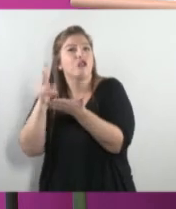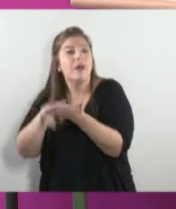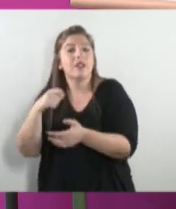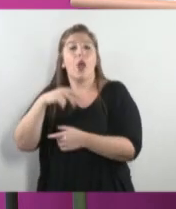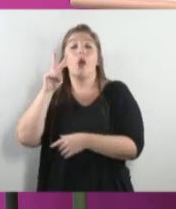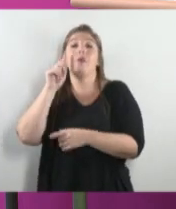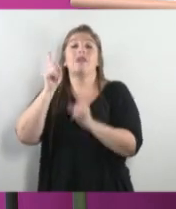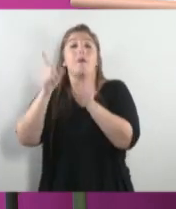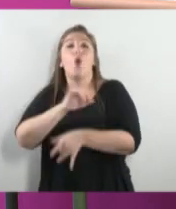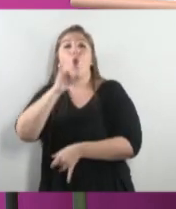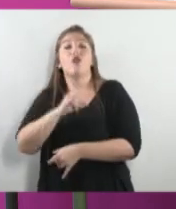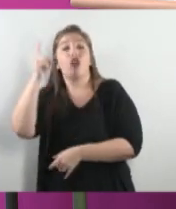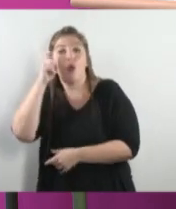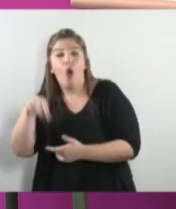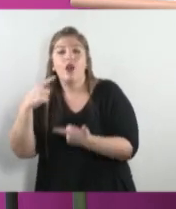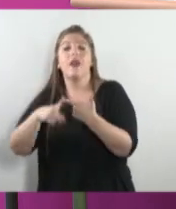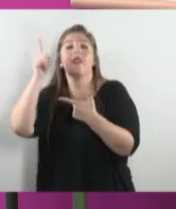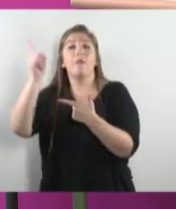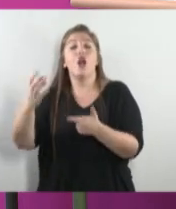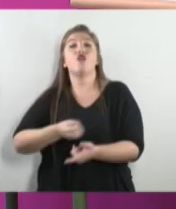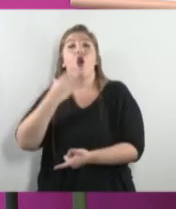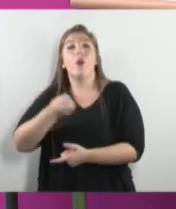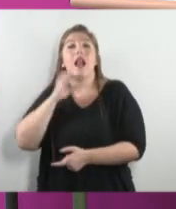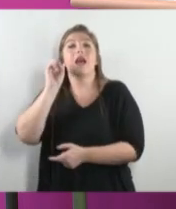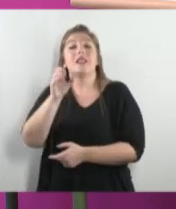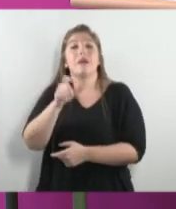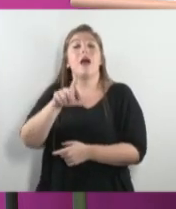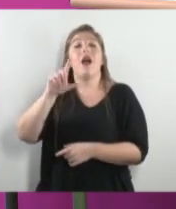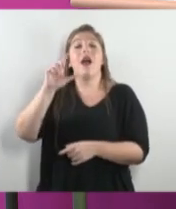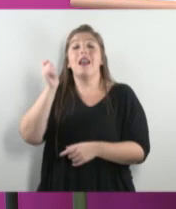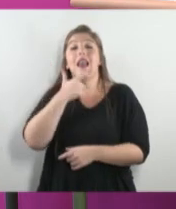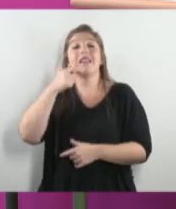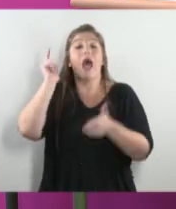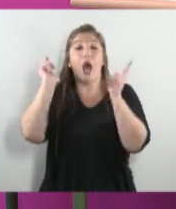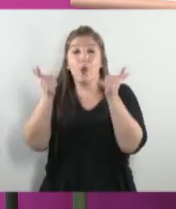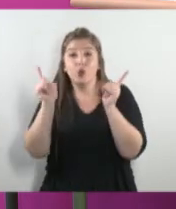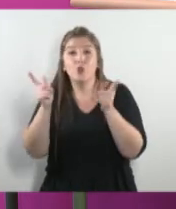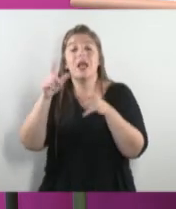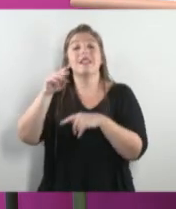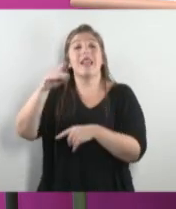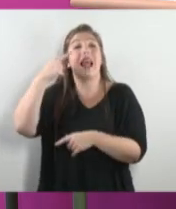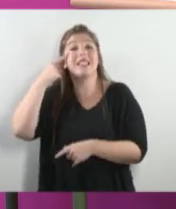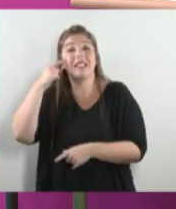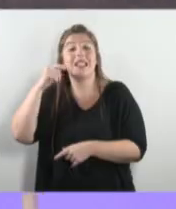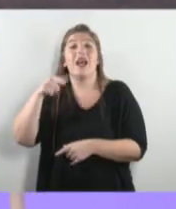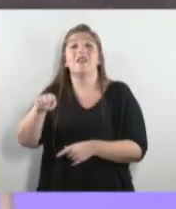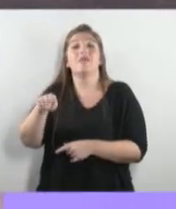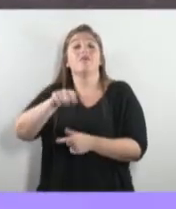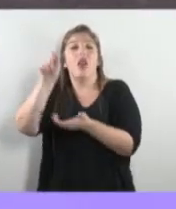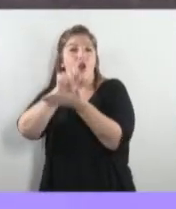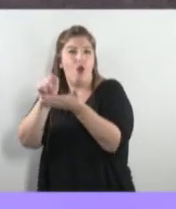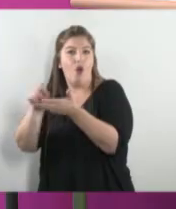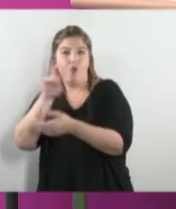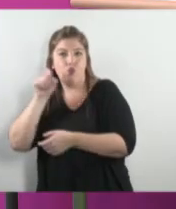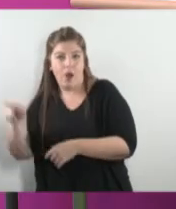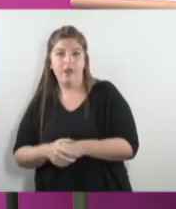cuento de Borges, vamos a ver una uh-huh. novela que se llama Las aventuras de la China Iron, de Gabriela Cabezón Cámara. Uh-huh. Acabo de hablar con